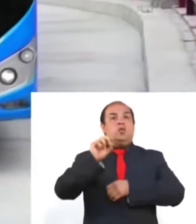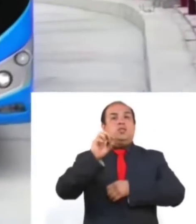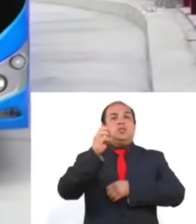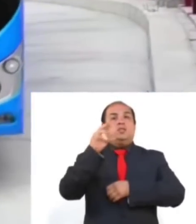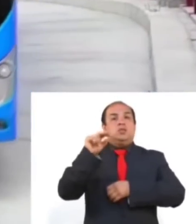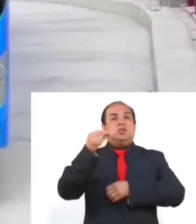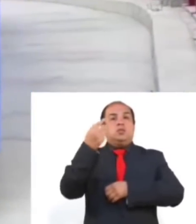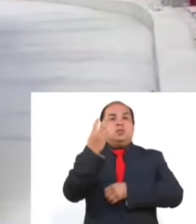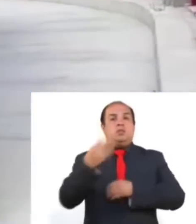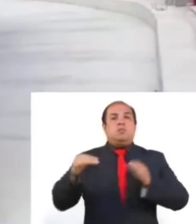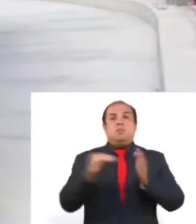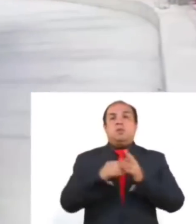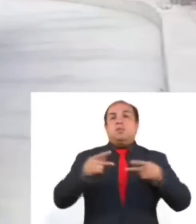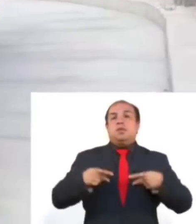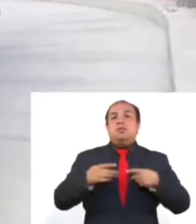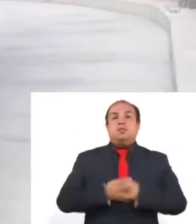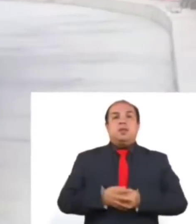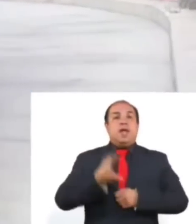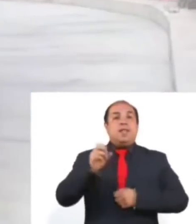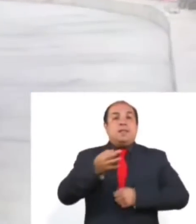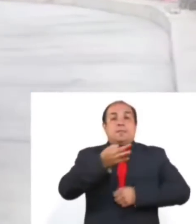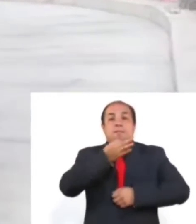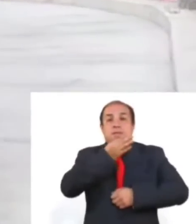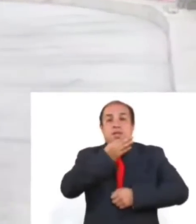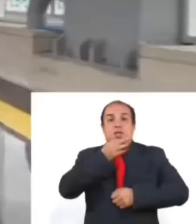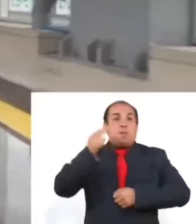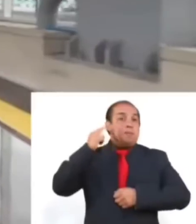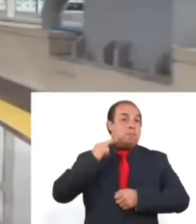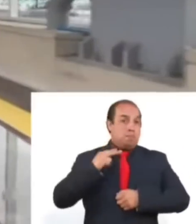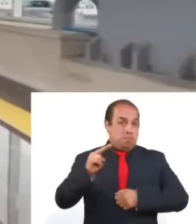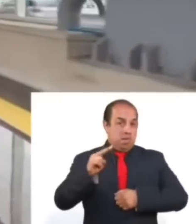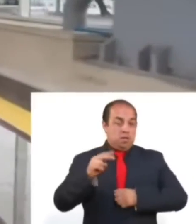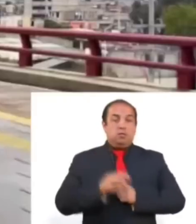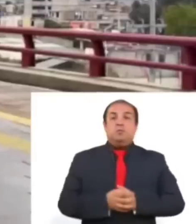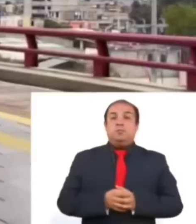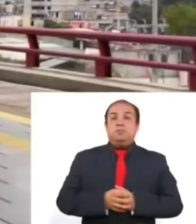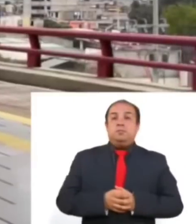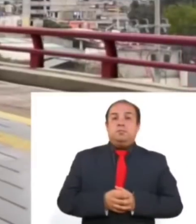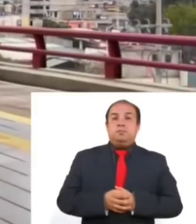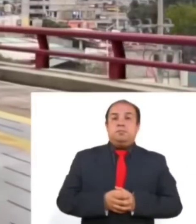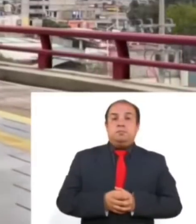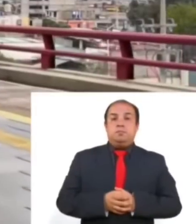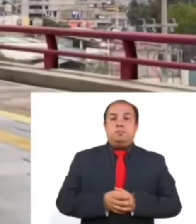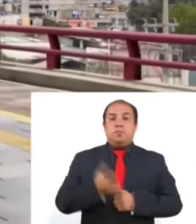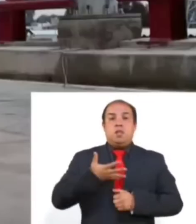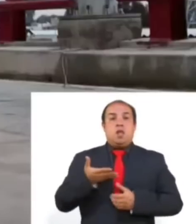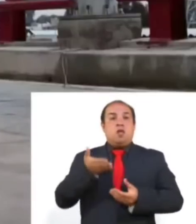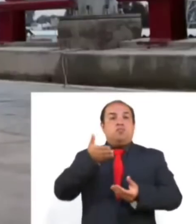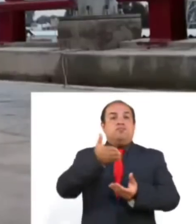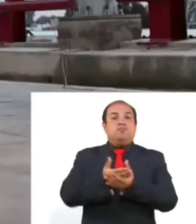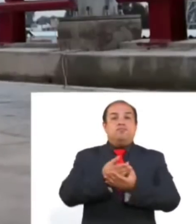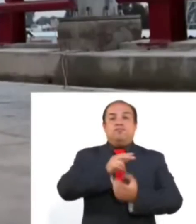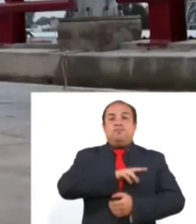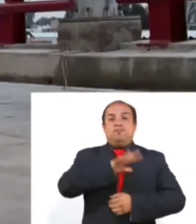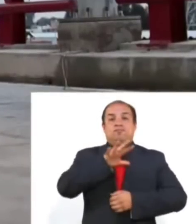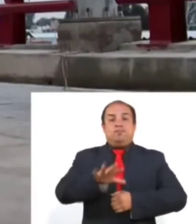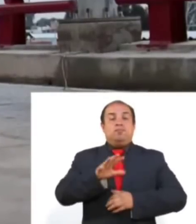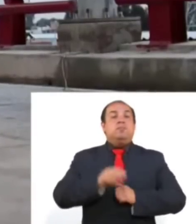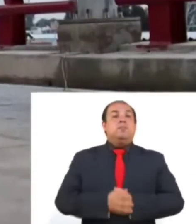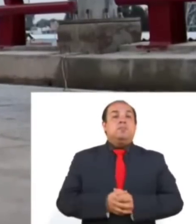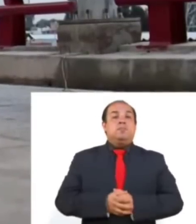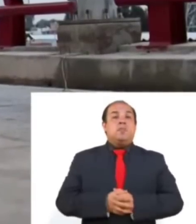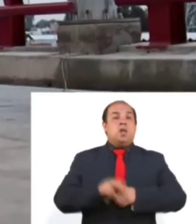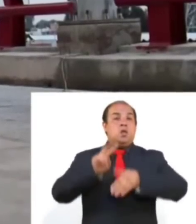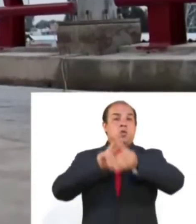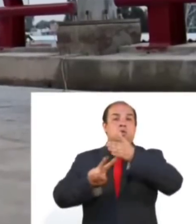en un tiempo promedio de 30 minutos en todo el trayecto con criterios y accesibilidad Universal El trolebús elevado